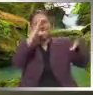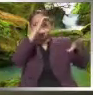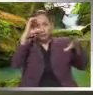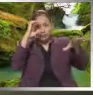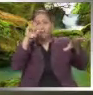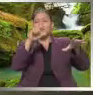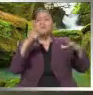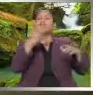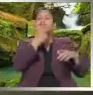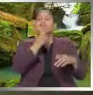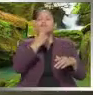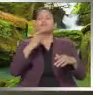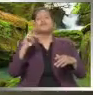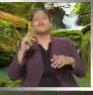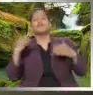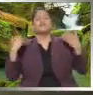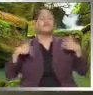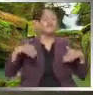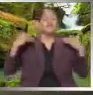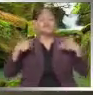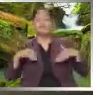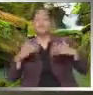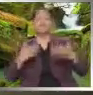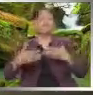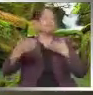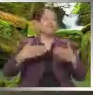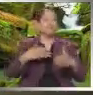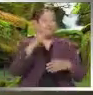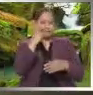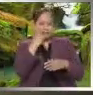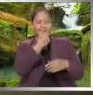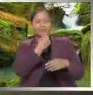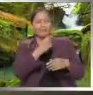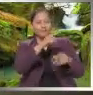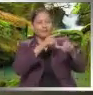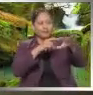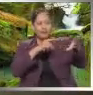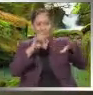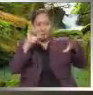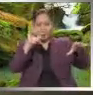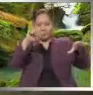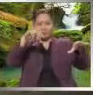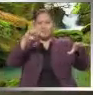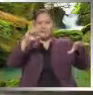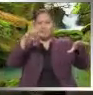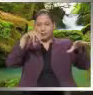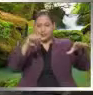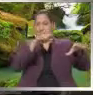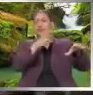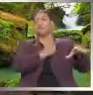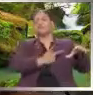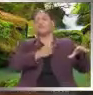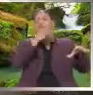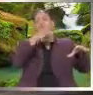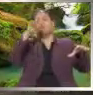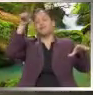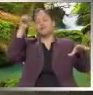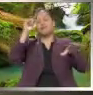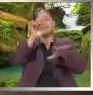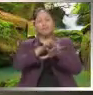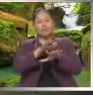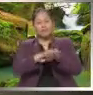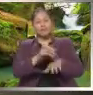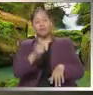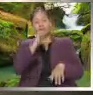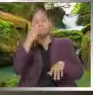los que se paseaba Jesús Arriaga. Mira, ahí vemos a Santana, un pequeño paréntesis, ahí está Santana porque le gustaba festejar en Tlalpan, tanto que se puso